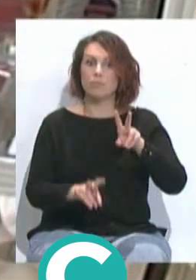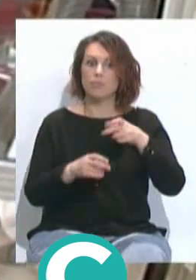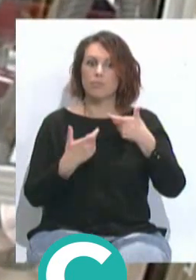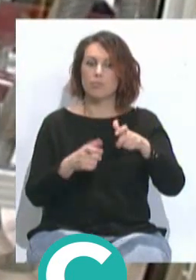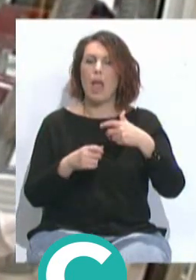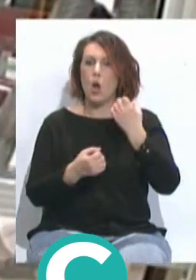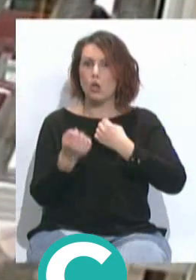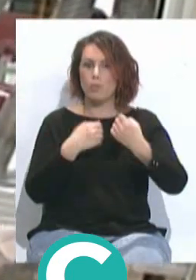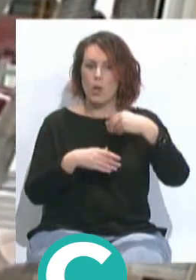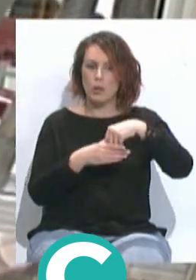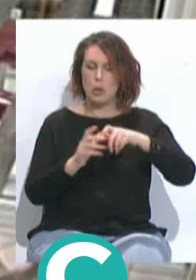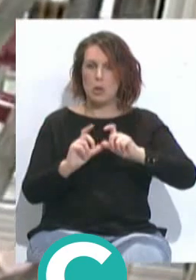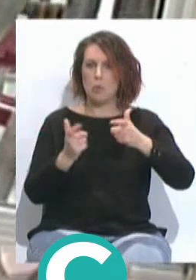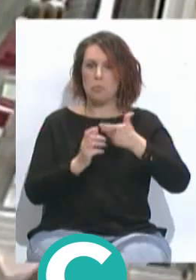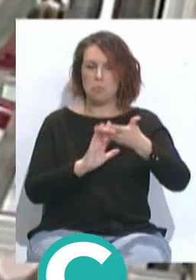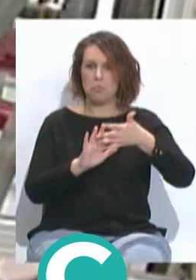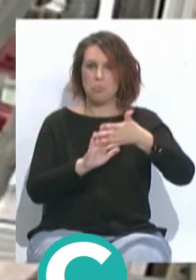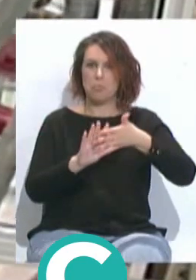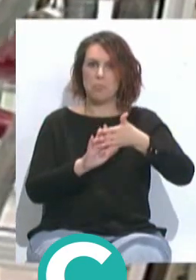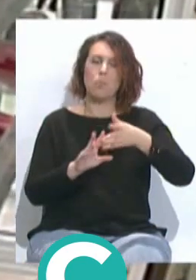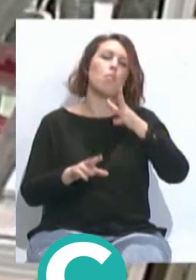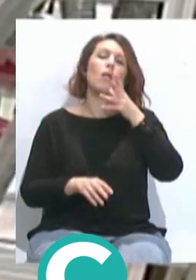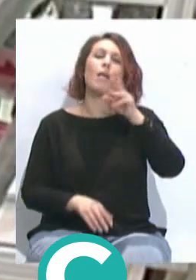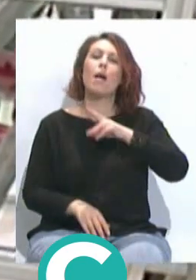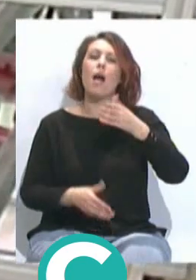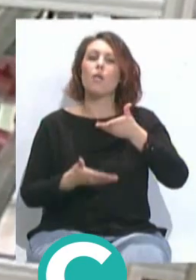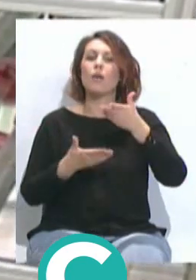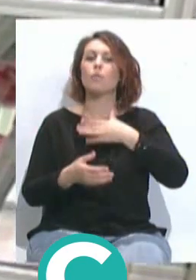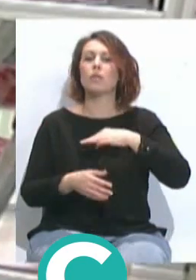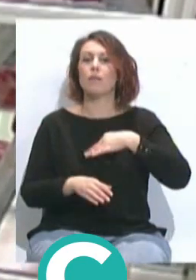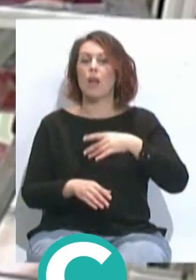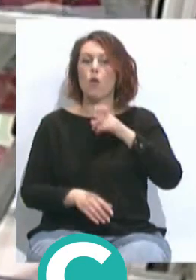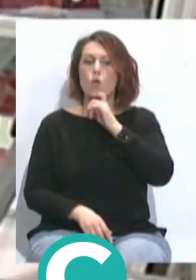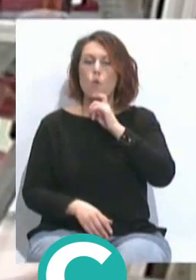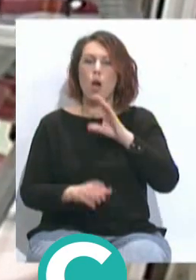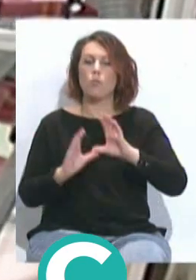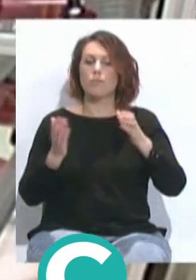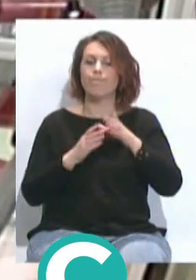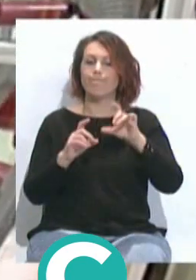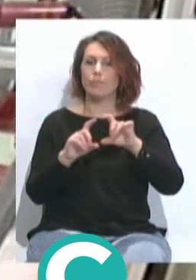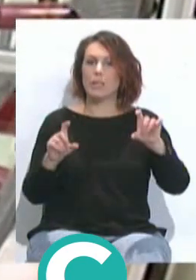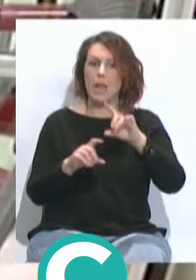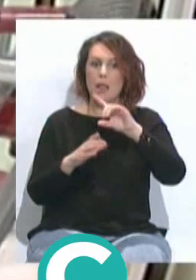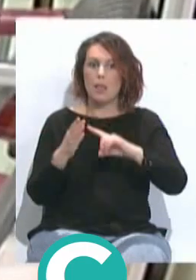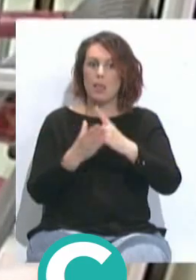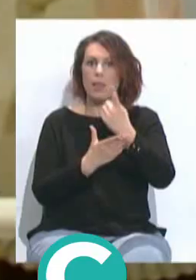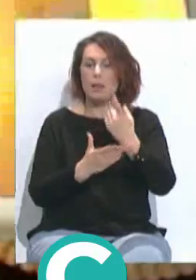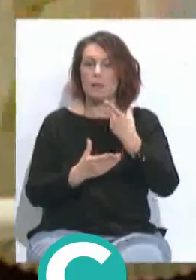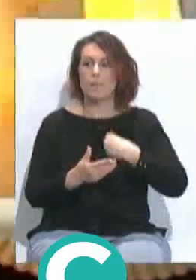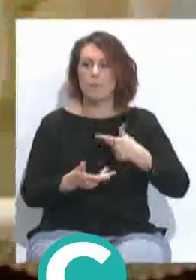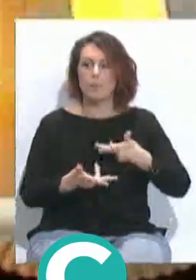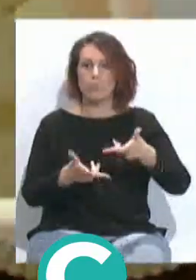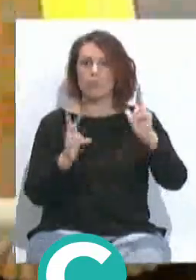económico ha estado presente en la reunión al repasarse las posibles ayudas canalizadas a través de las agrupaciones empresariales innovadoras que